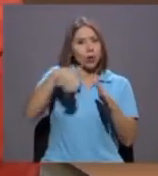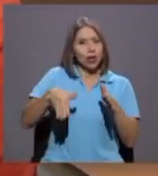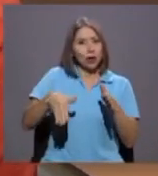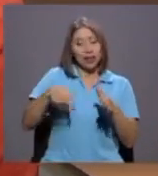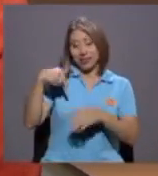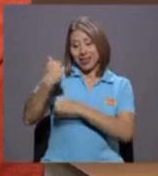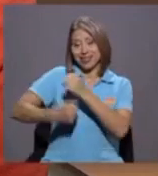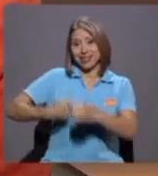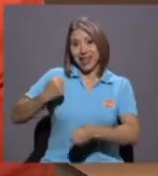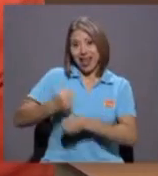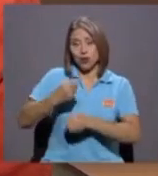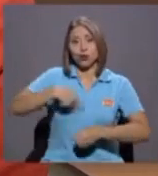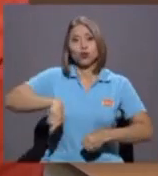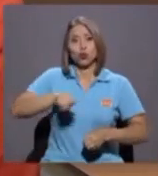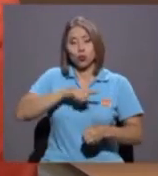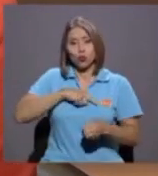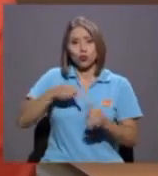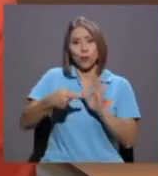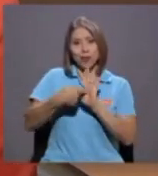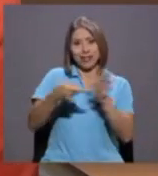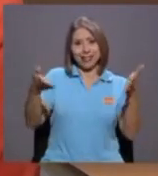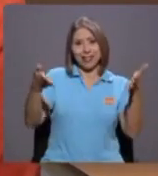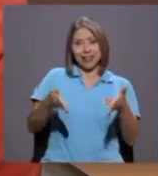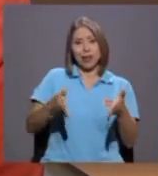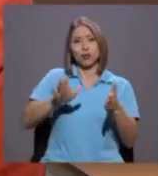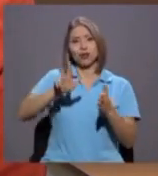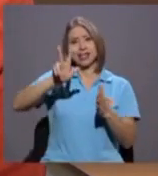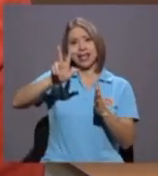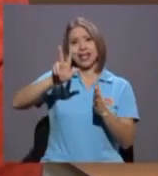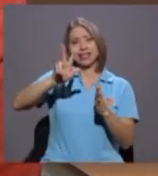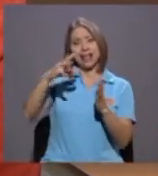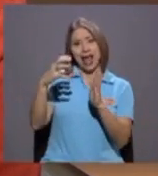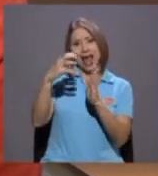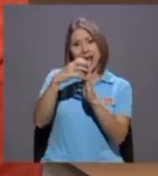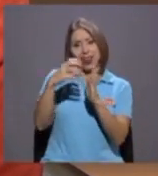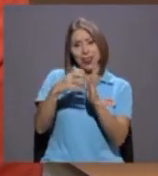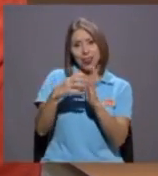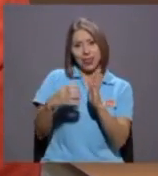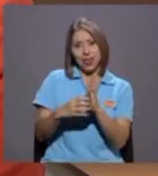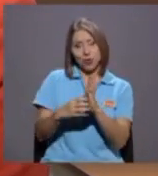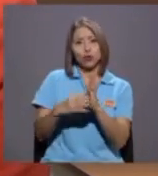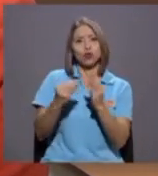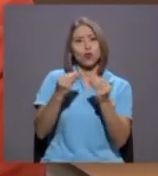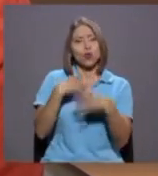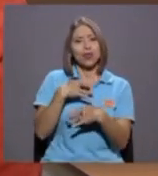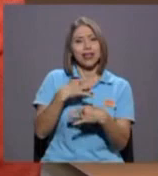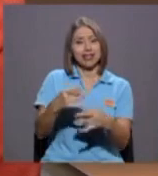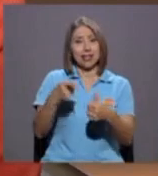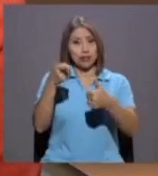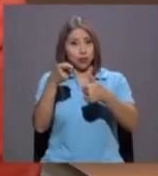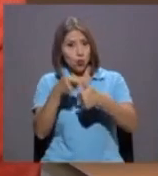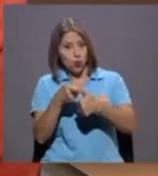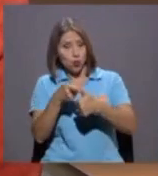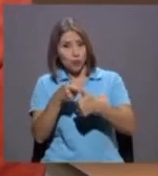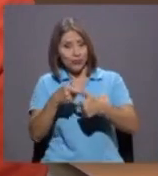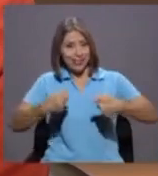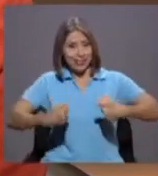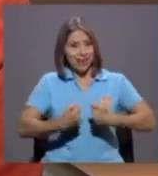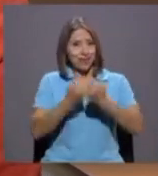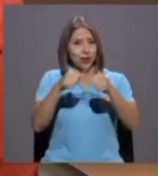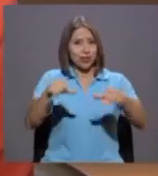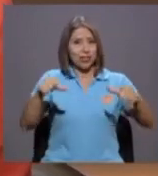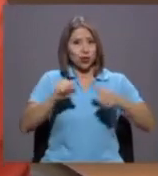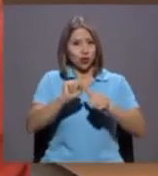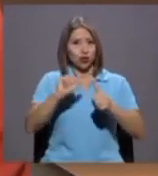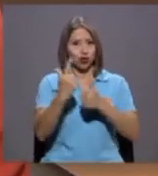presentamos 3 artículos muy interesantes, uno sobre los desafíos del sector social, otro sobre